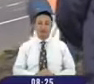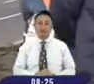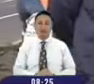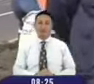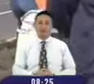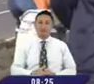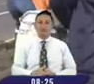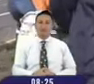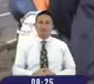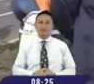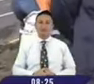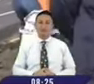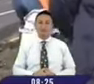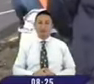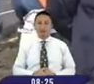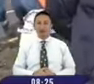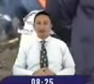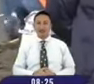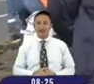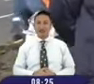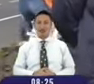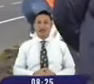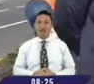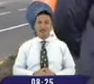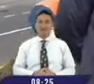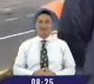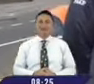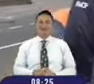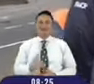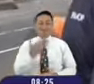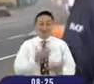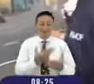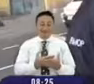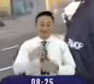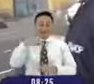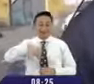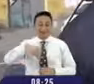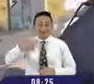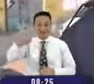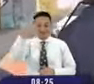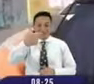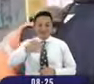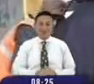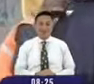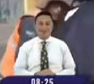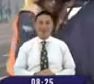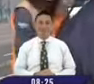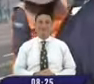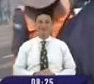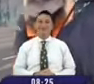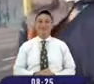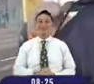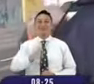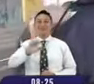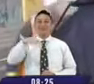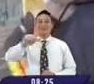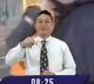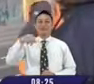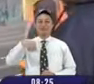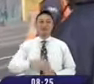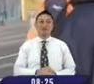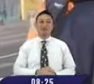estás? Primero, agradecerles a los medios de comunicación por acudir a esta obra tan importante del EMOP que estamos haciendo, que la alcaldía